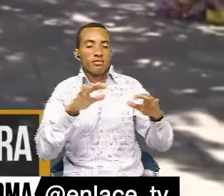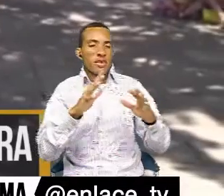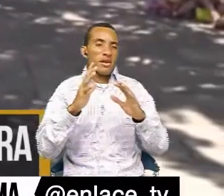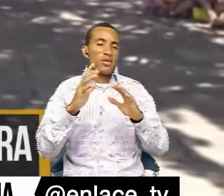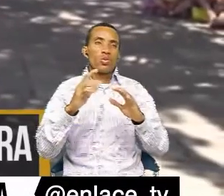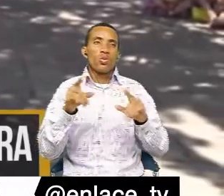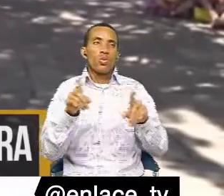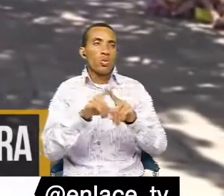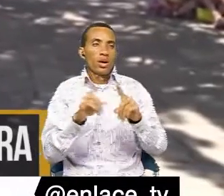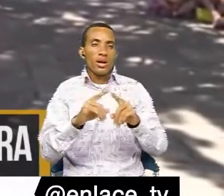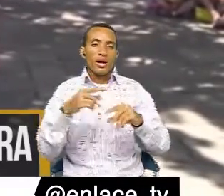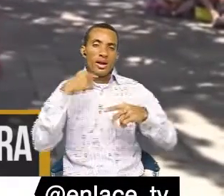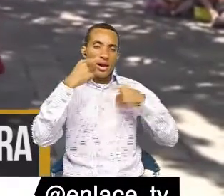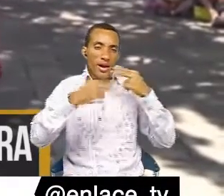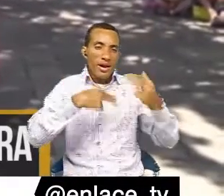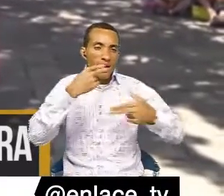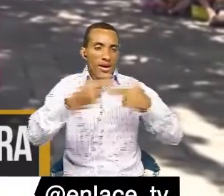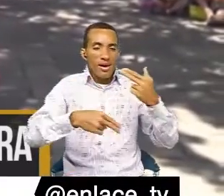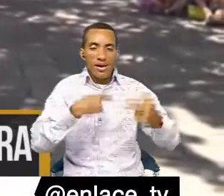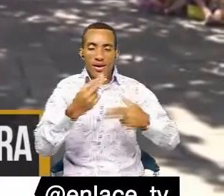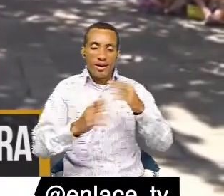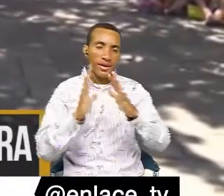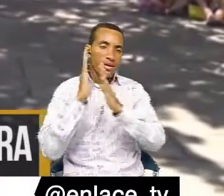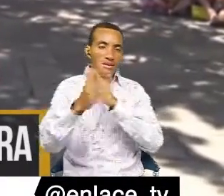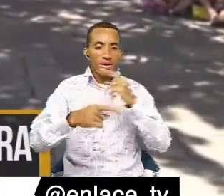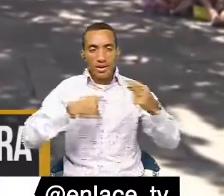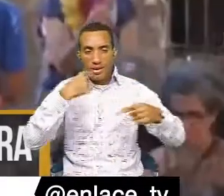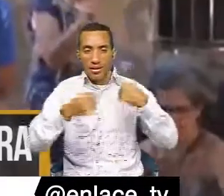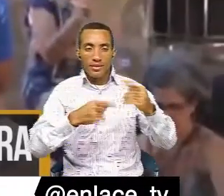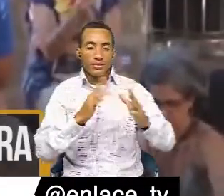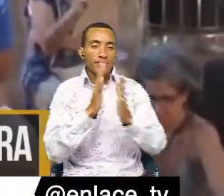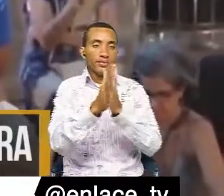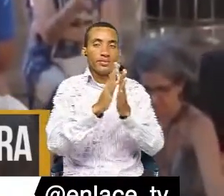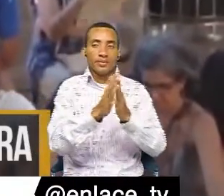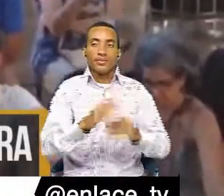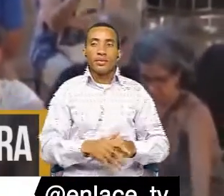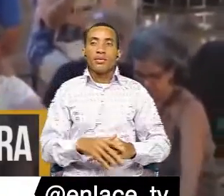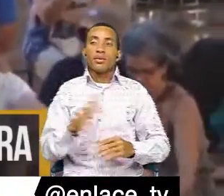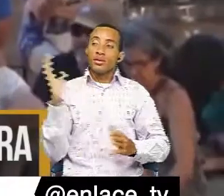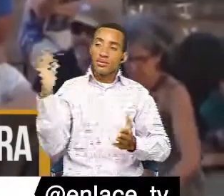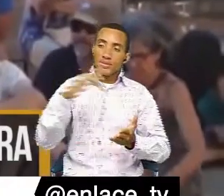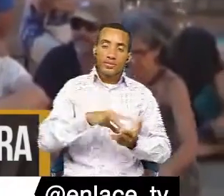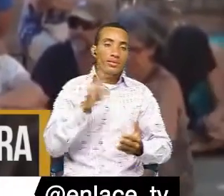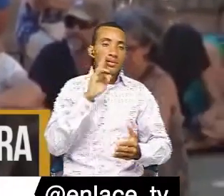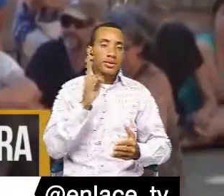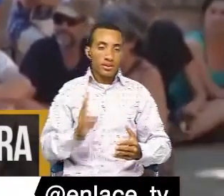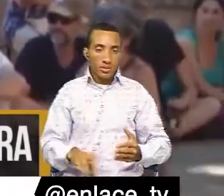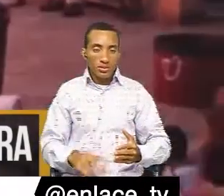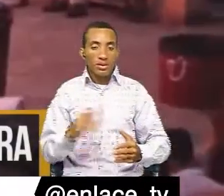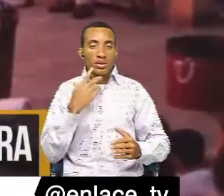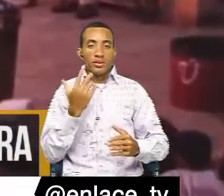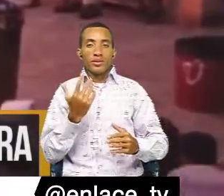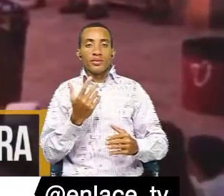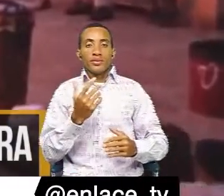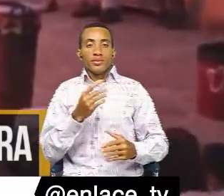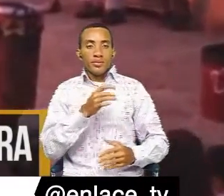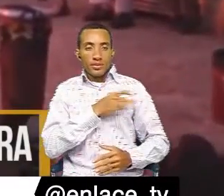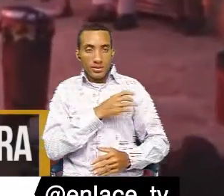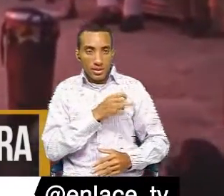La barranqueña Ena Jiménez será la invitada especial, junto a ella cuenteros de Venezuela, Guatemala, Chile, Costa Rica,